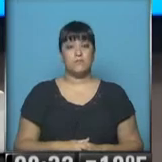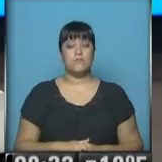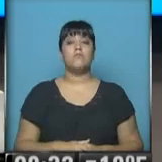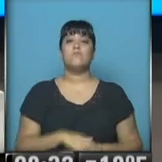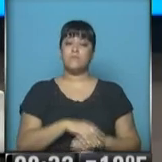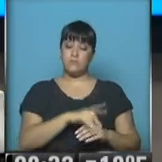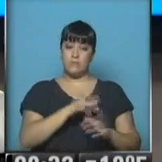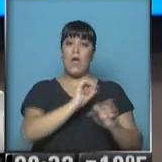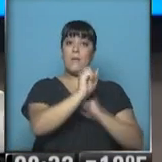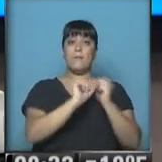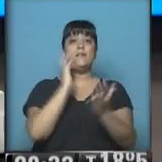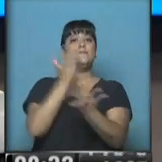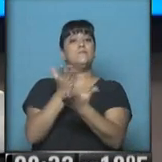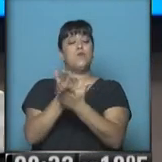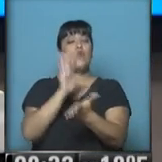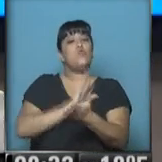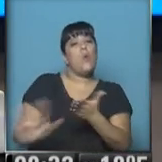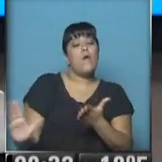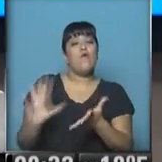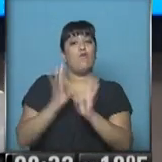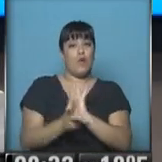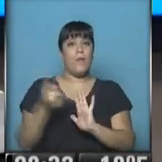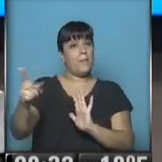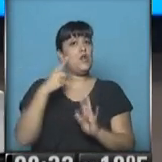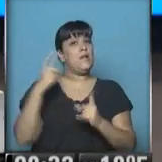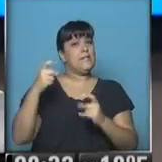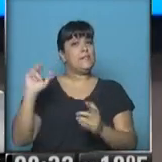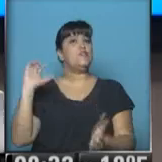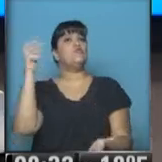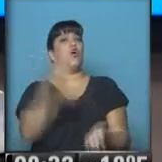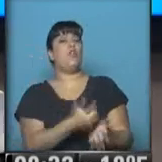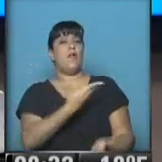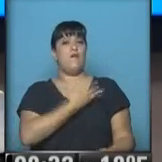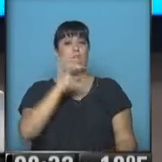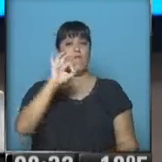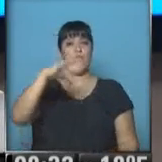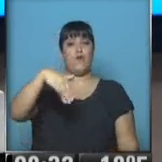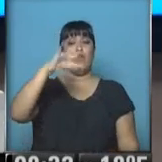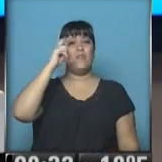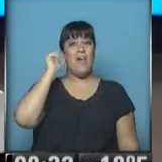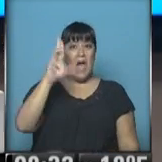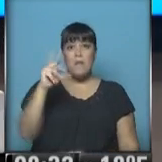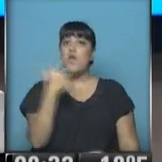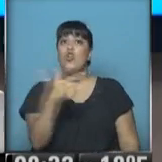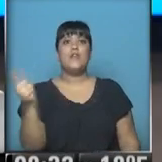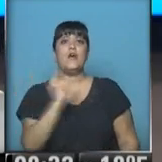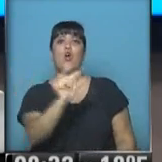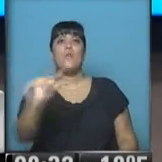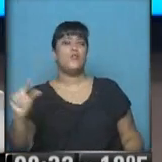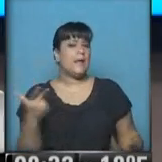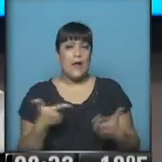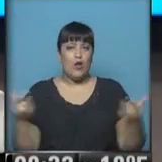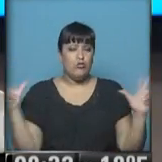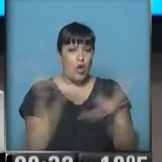desafío y para ese desafío decía necesito financiamiento del fondear ahora no tengo más que hipotecar qué te quiero